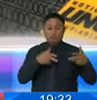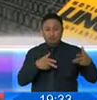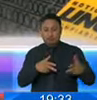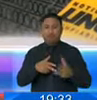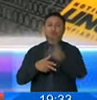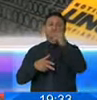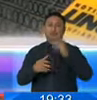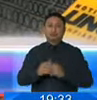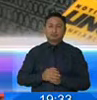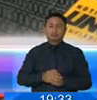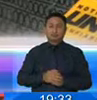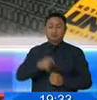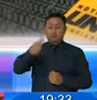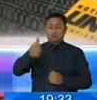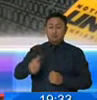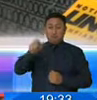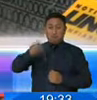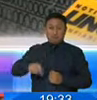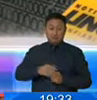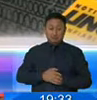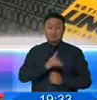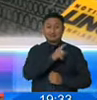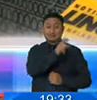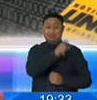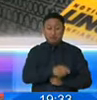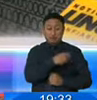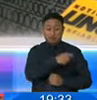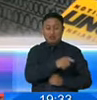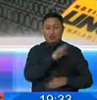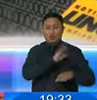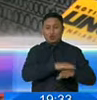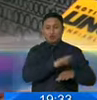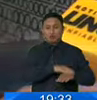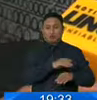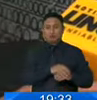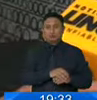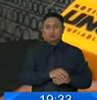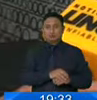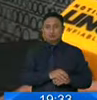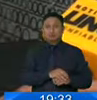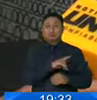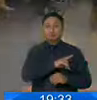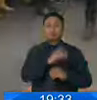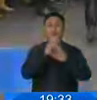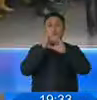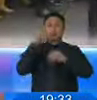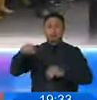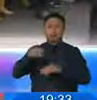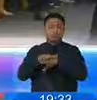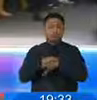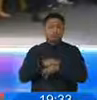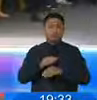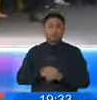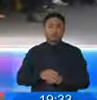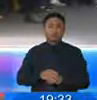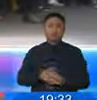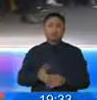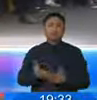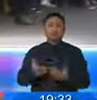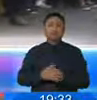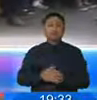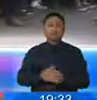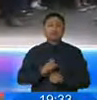ahí los moradores de aquí, que comentan que dice que él que se ha pasado porque el horizonte al parecer ha venido despacio. El trágico suceso